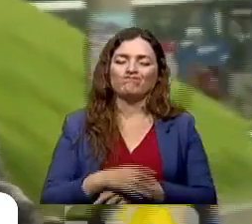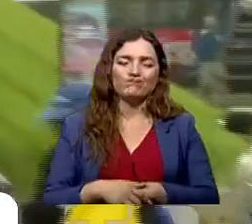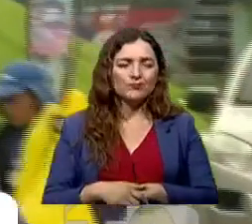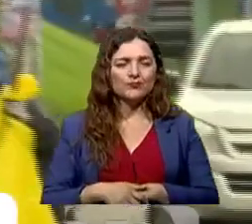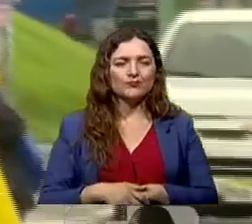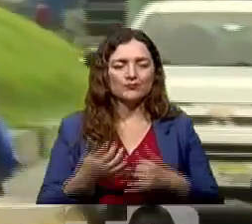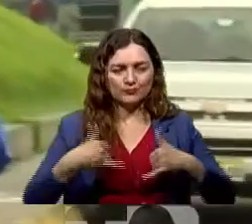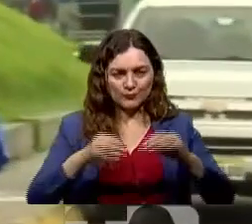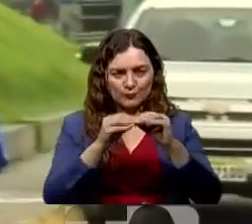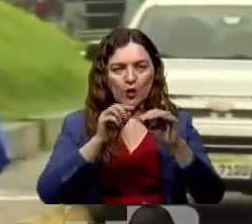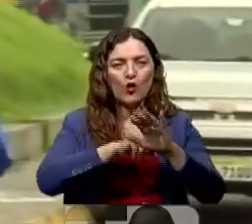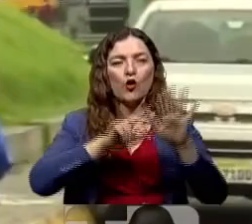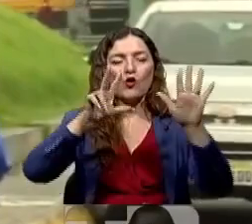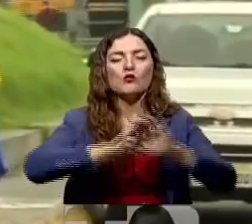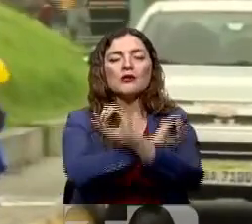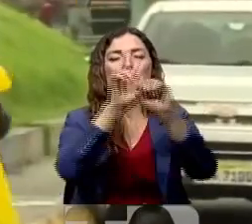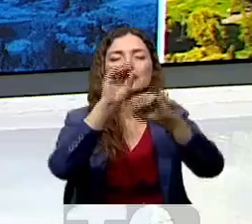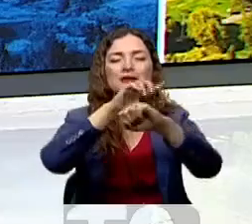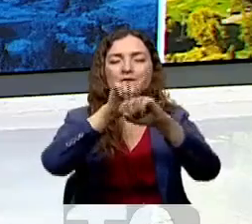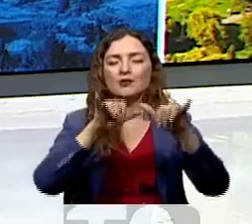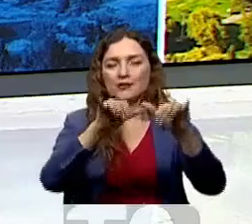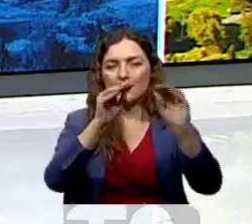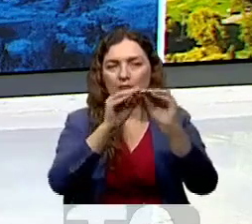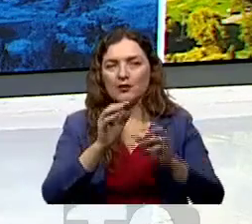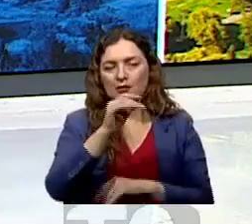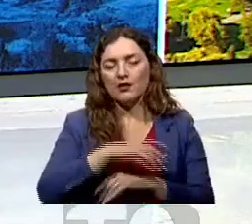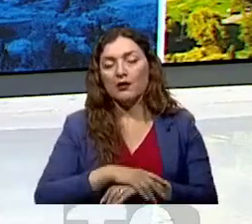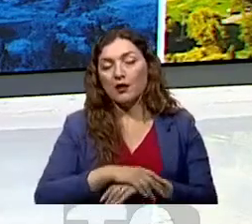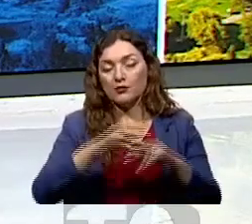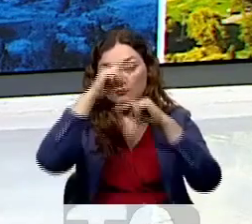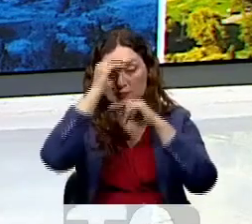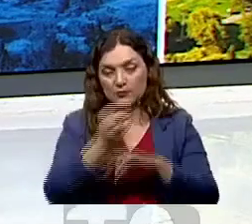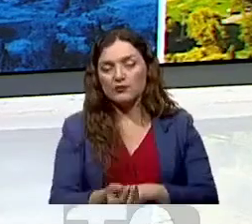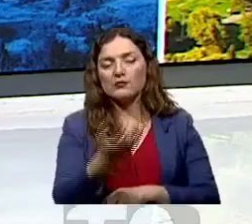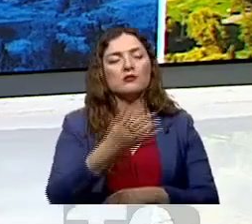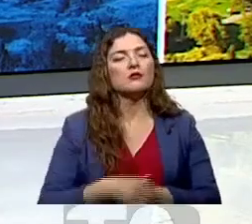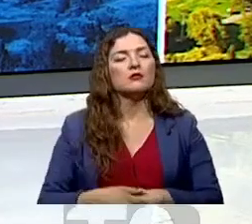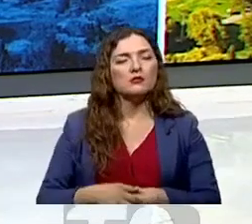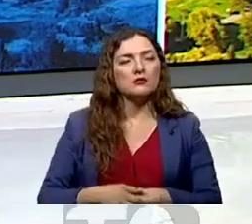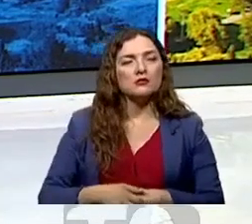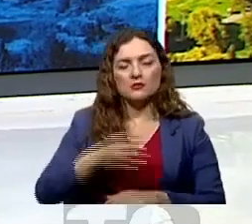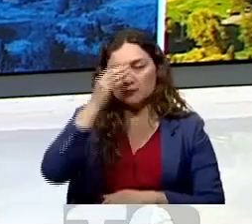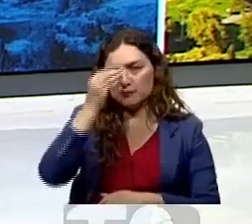Con esta información, 8 de la mañana con 30 minutos, Andrea, continúa tú con más noticias en estudios. Buenos días. Buenos días, Gustavo, muchas gracias por...